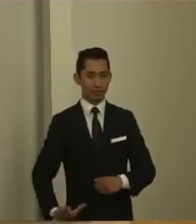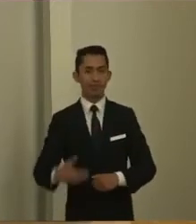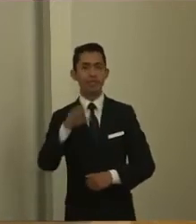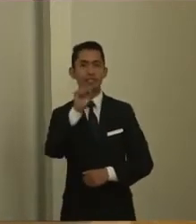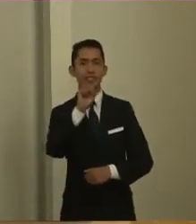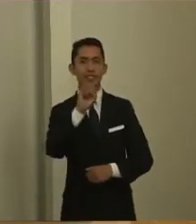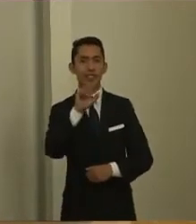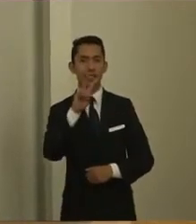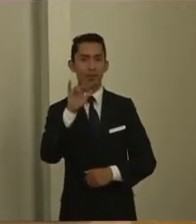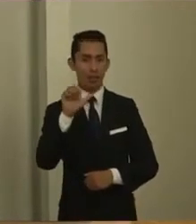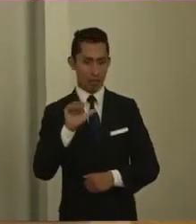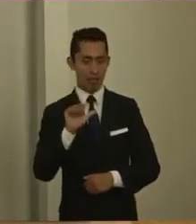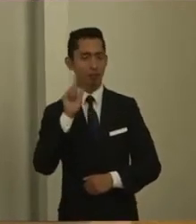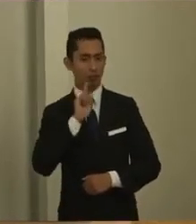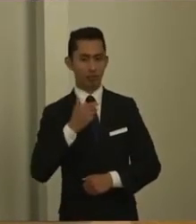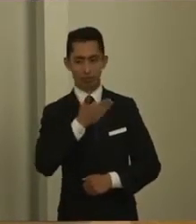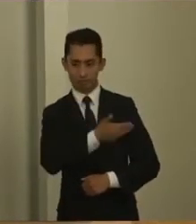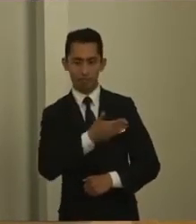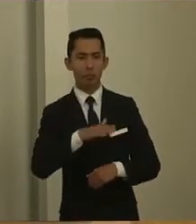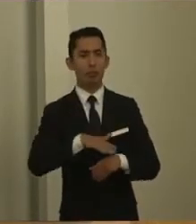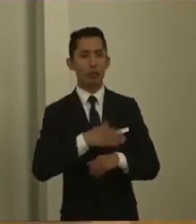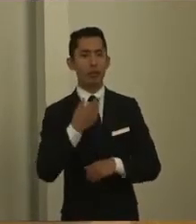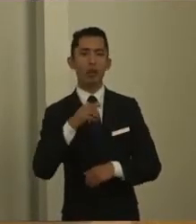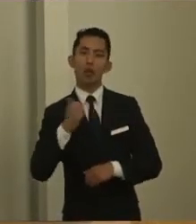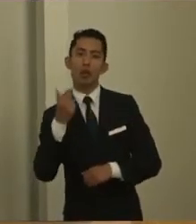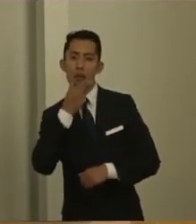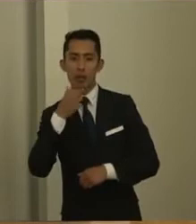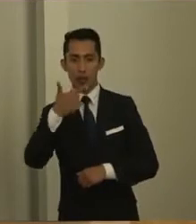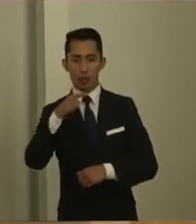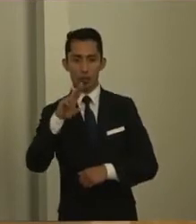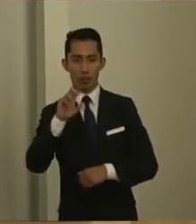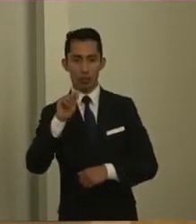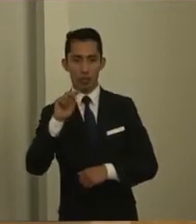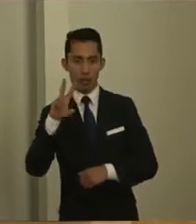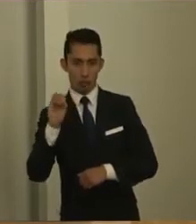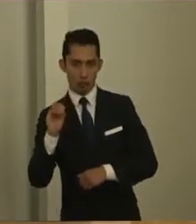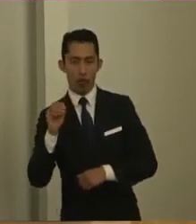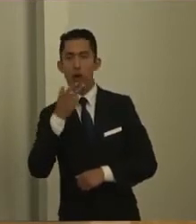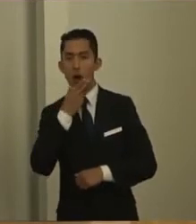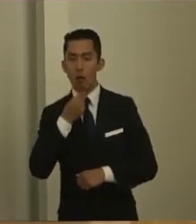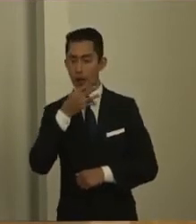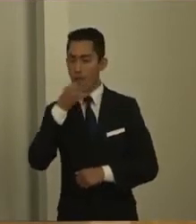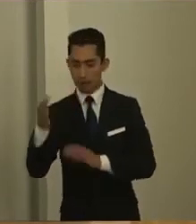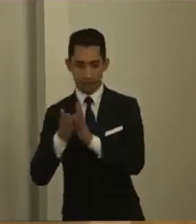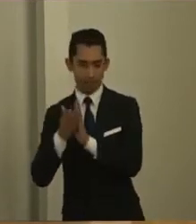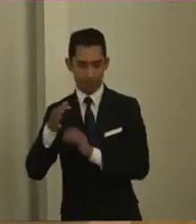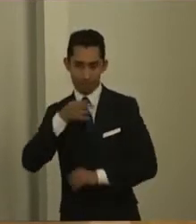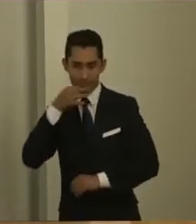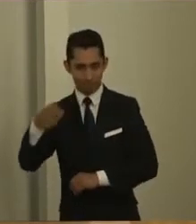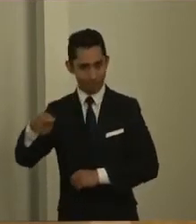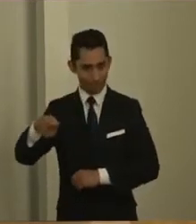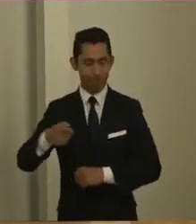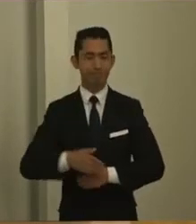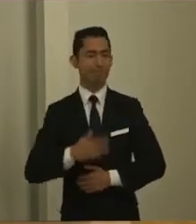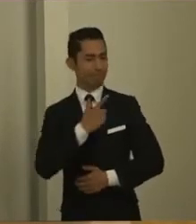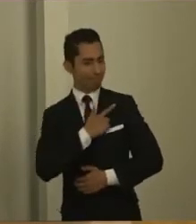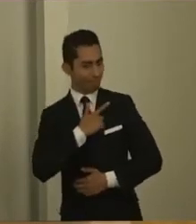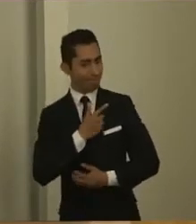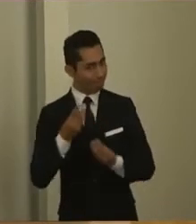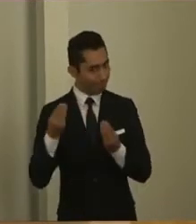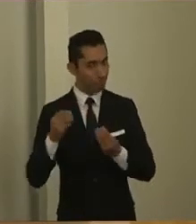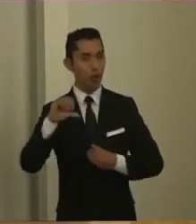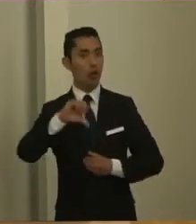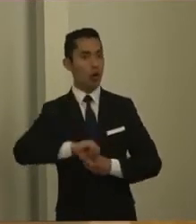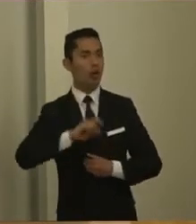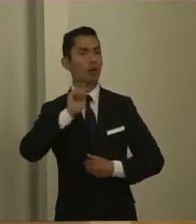a través de gustavo vera le pido le transmita con nuestros saludos da mucho gusto estar en esta